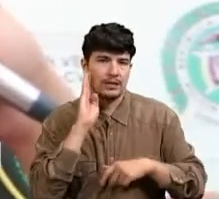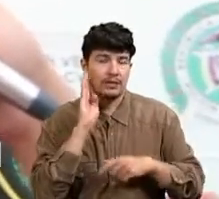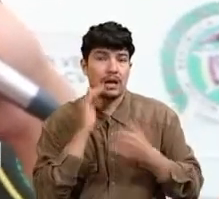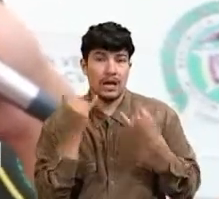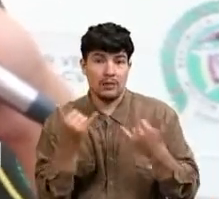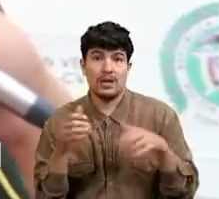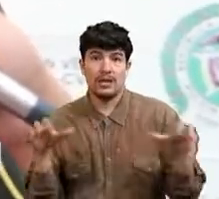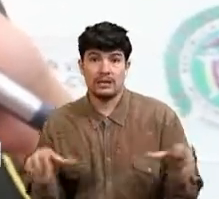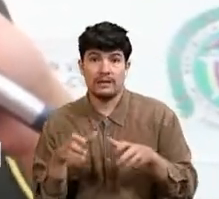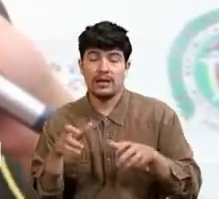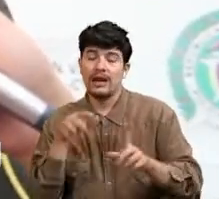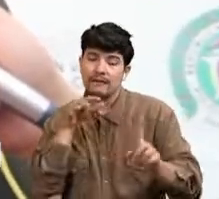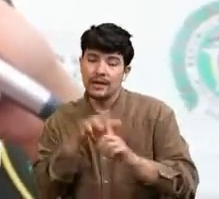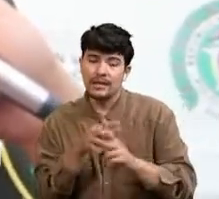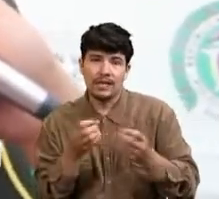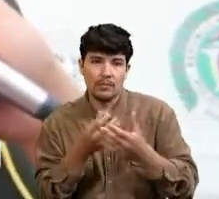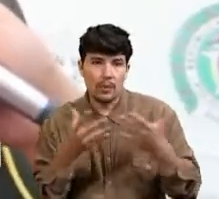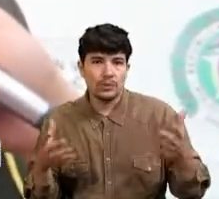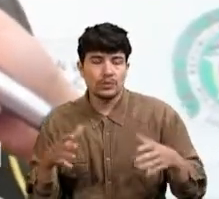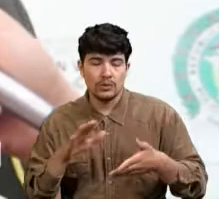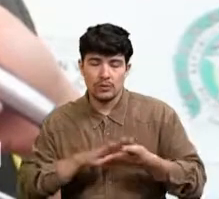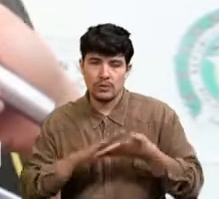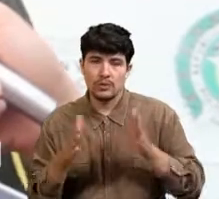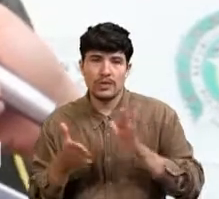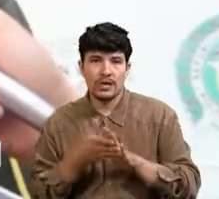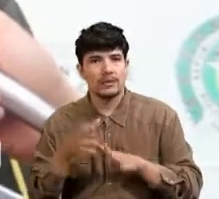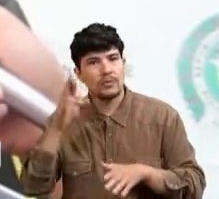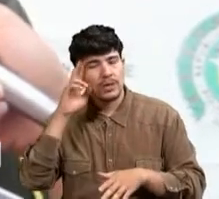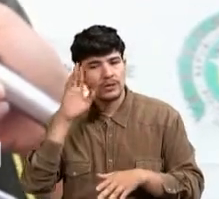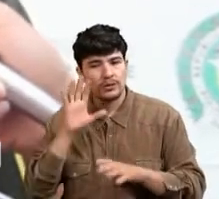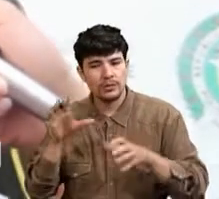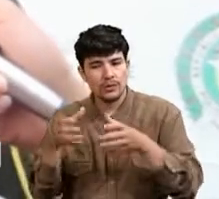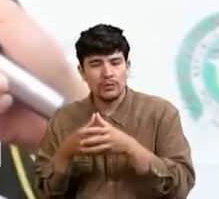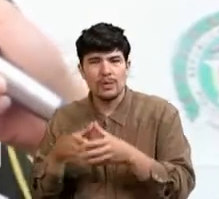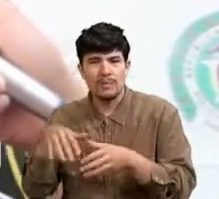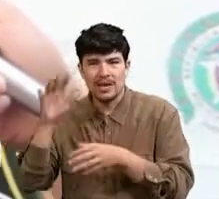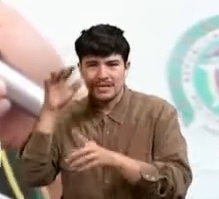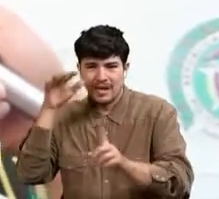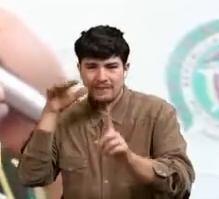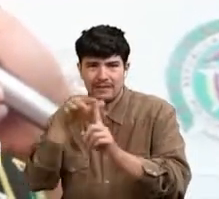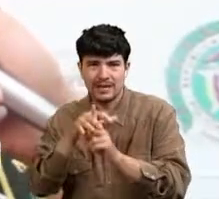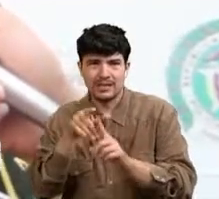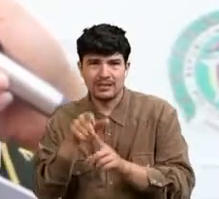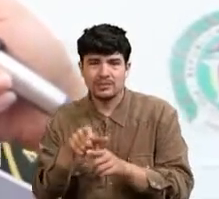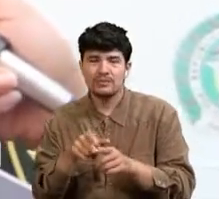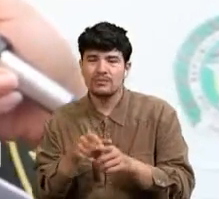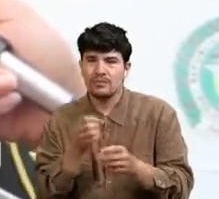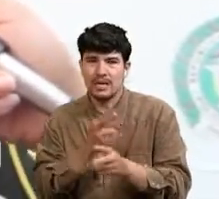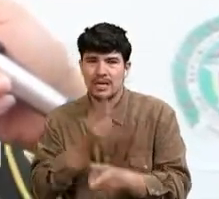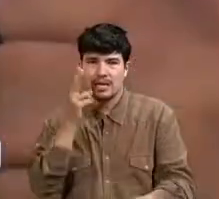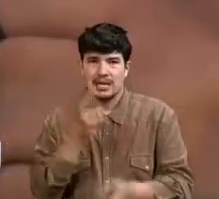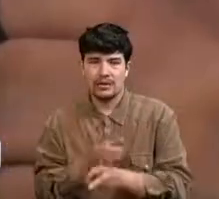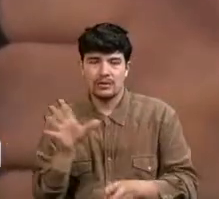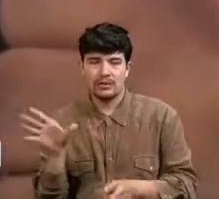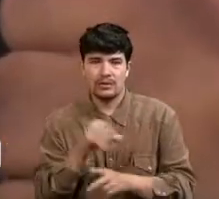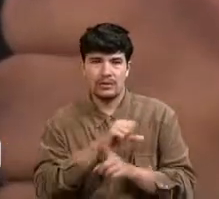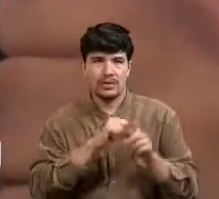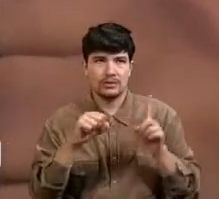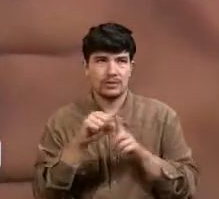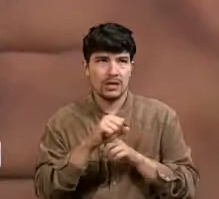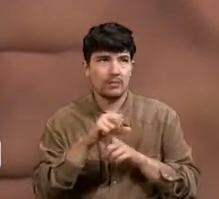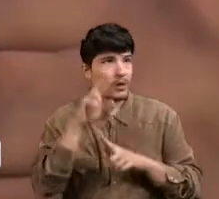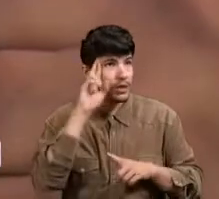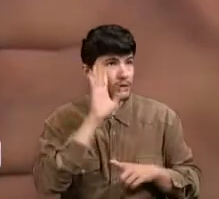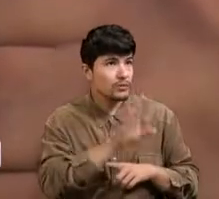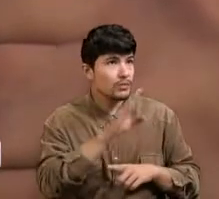la comunidad y que es uno de los factores incide en la percepción de inseguridad en la ciudad según